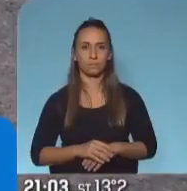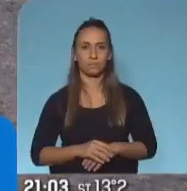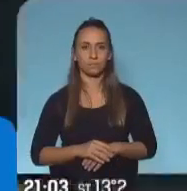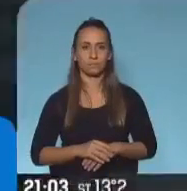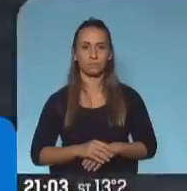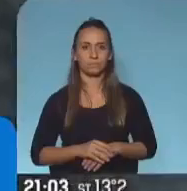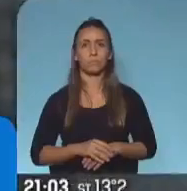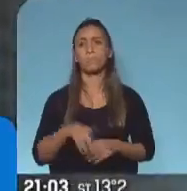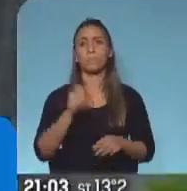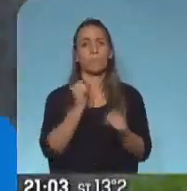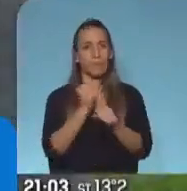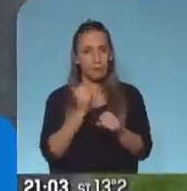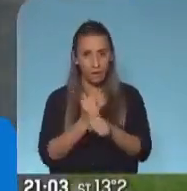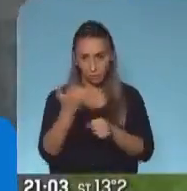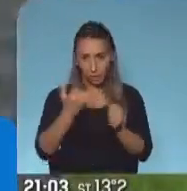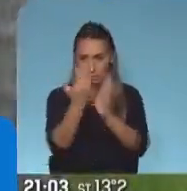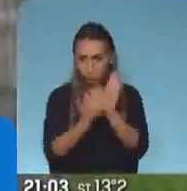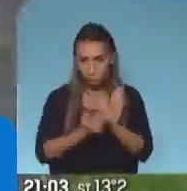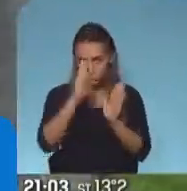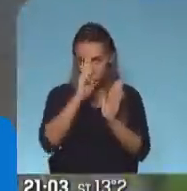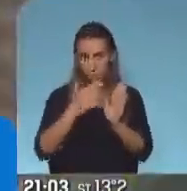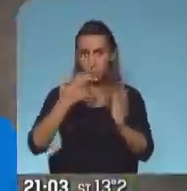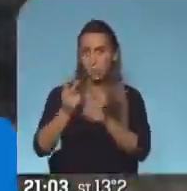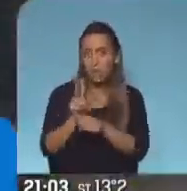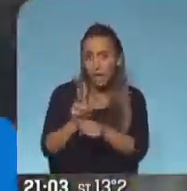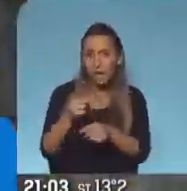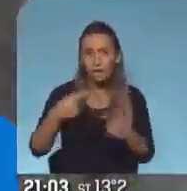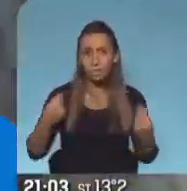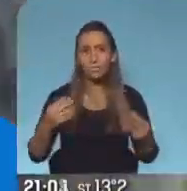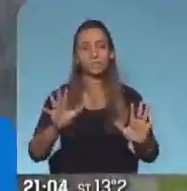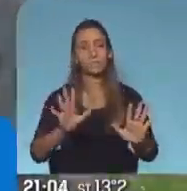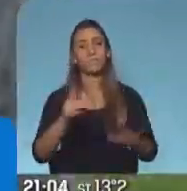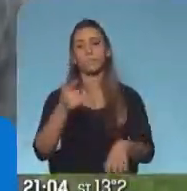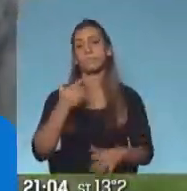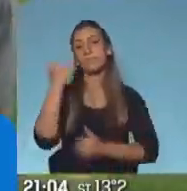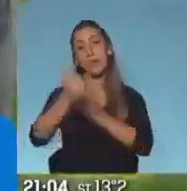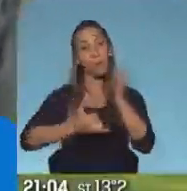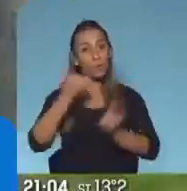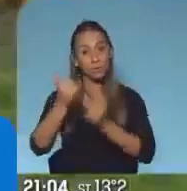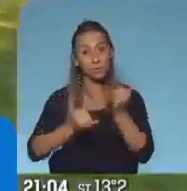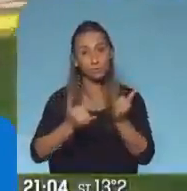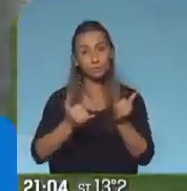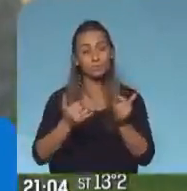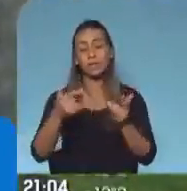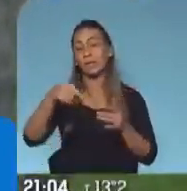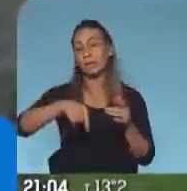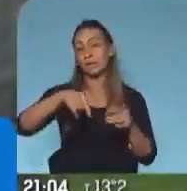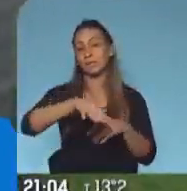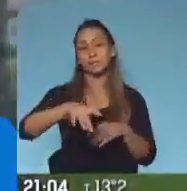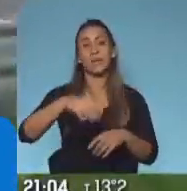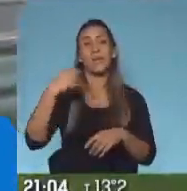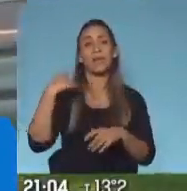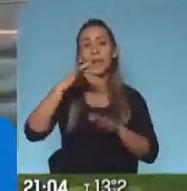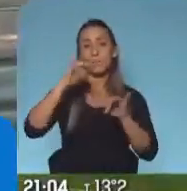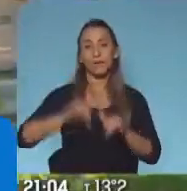¿Estás trabajando, tomando las precauciones? ¿Dónde estamos? Contanos. Y mira, acá estamos hoy en General Paz,